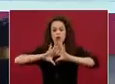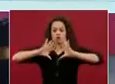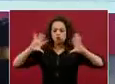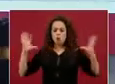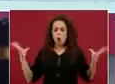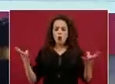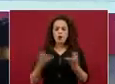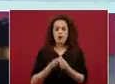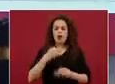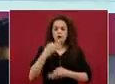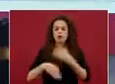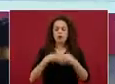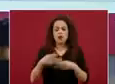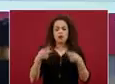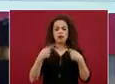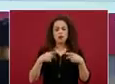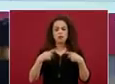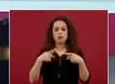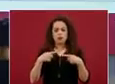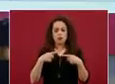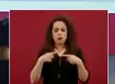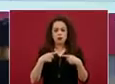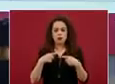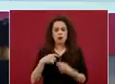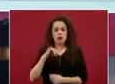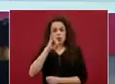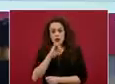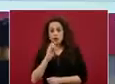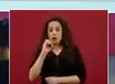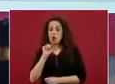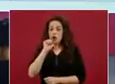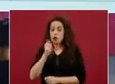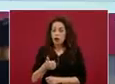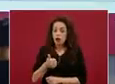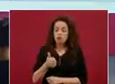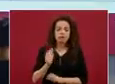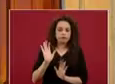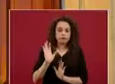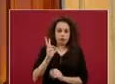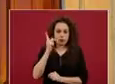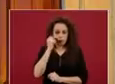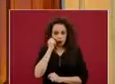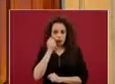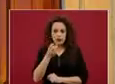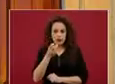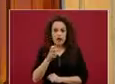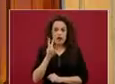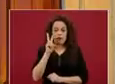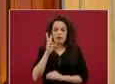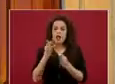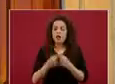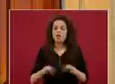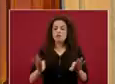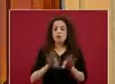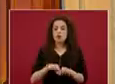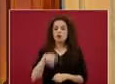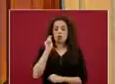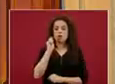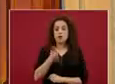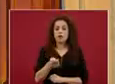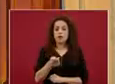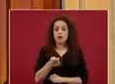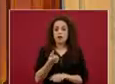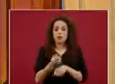casos sospechosos, independientemente de si se confirmaron o no, en donde vemos un decremento importante de los mismos en